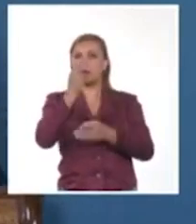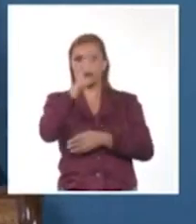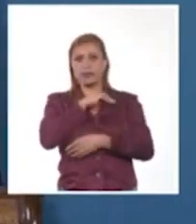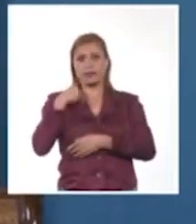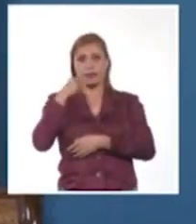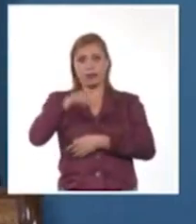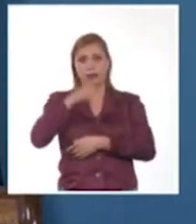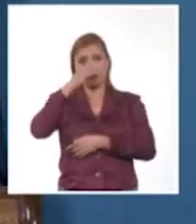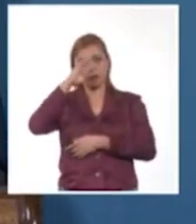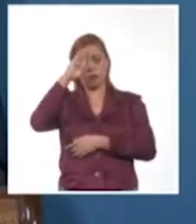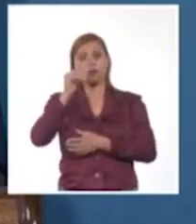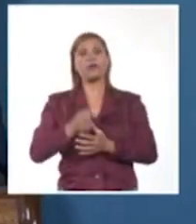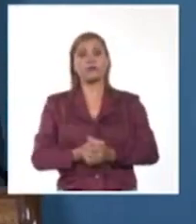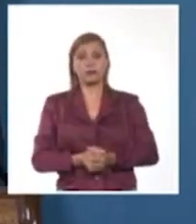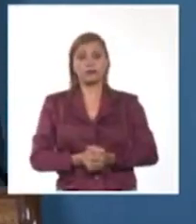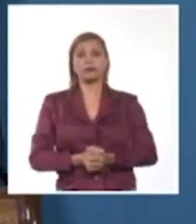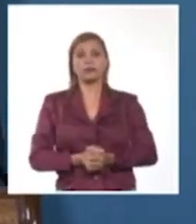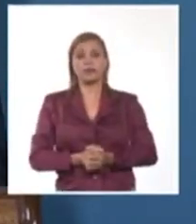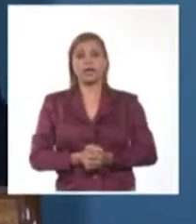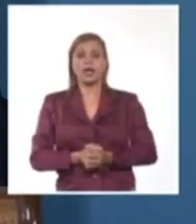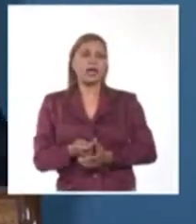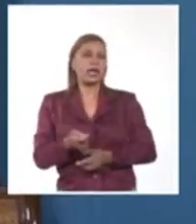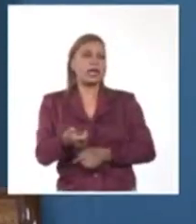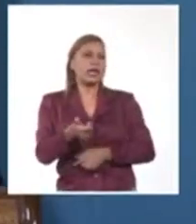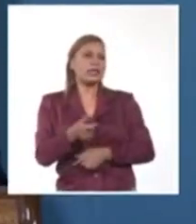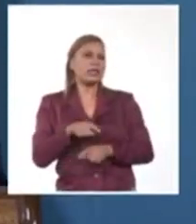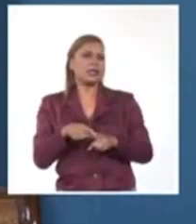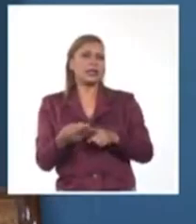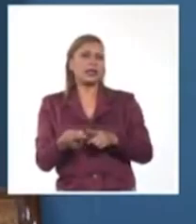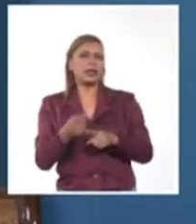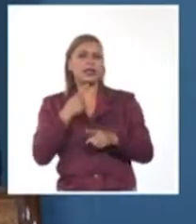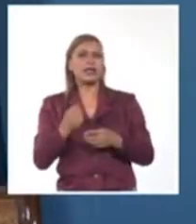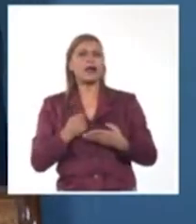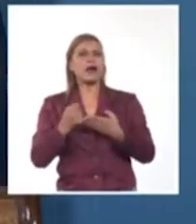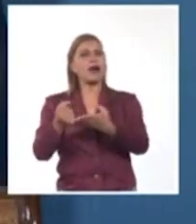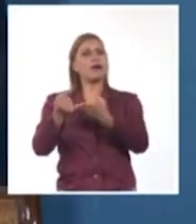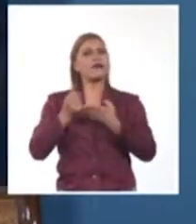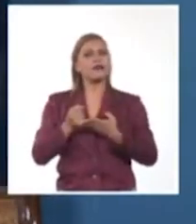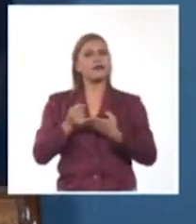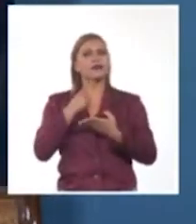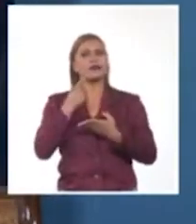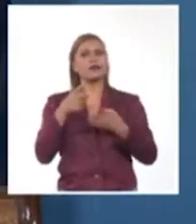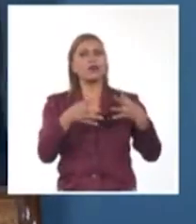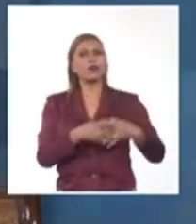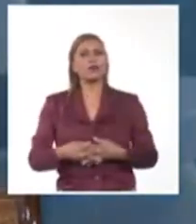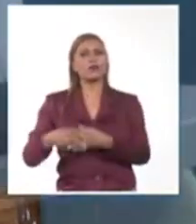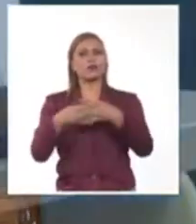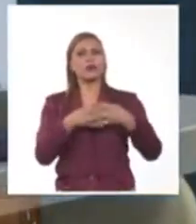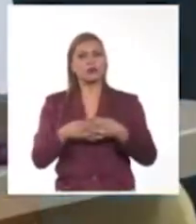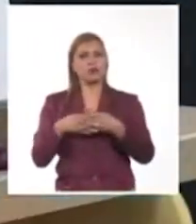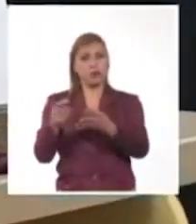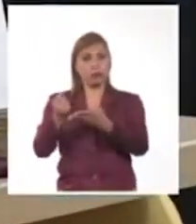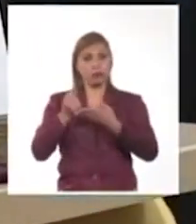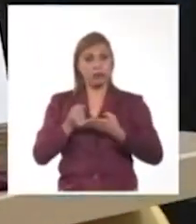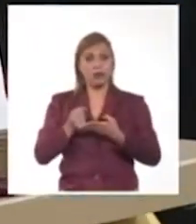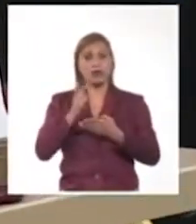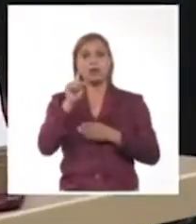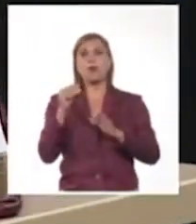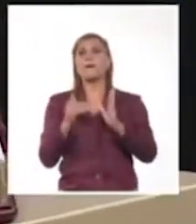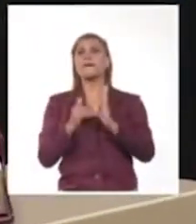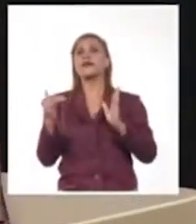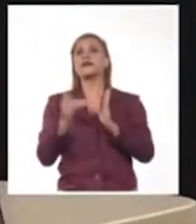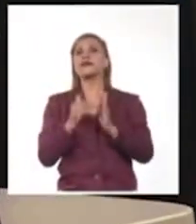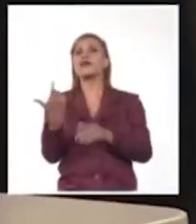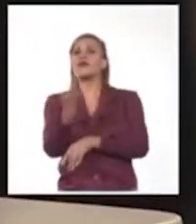y ante el reciente y curioso ofrecimiento del gobierno de los Estados Unidos de un millón de